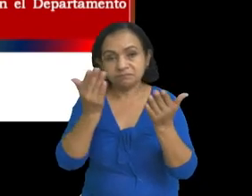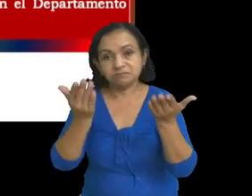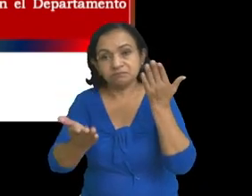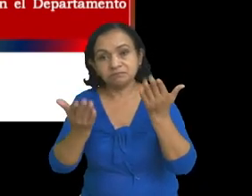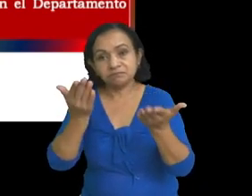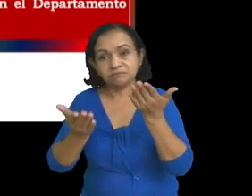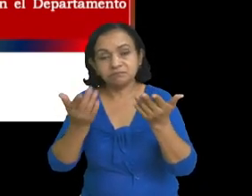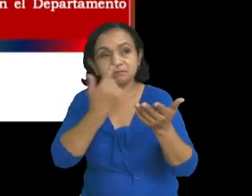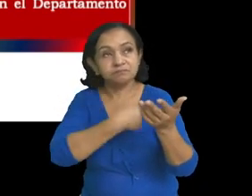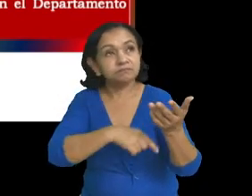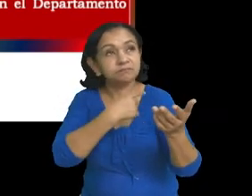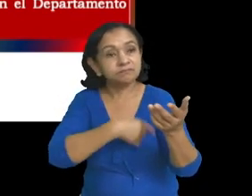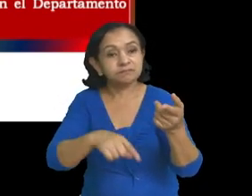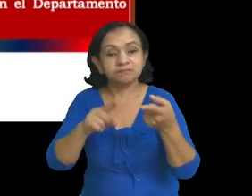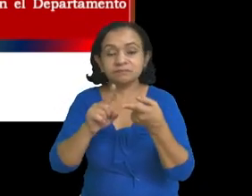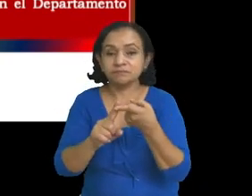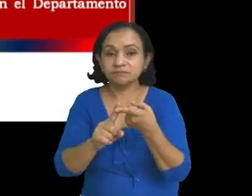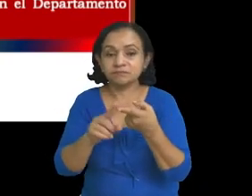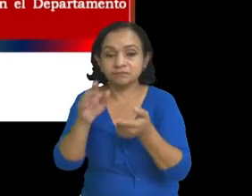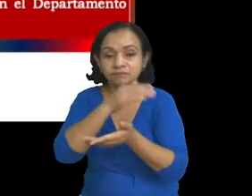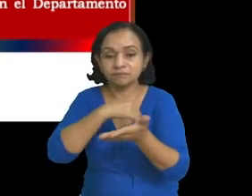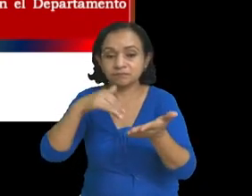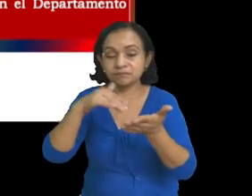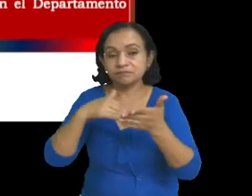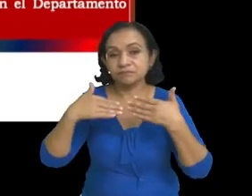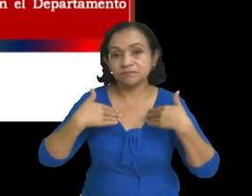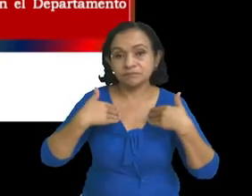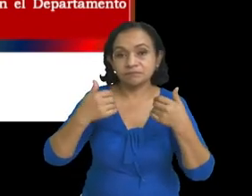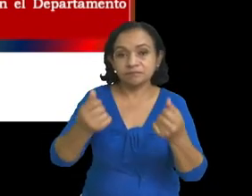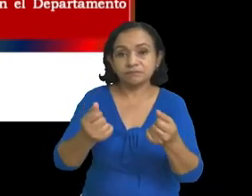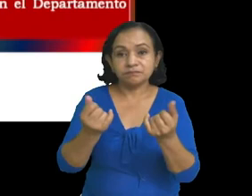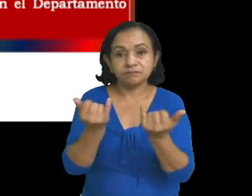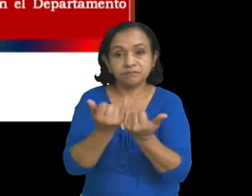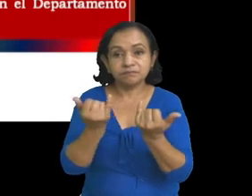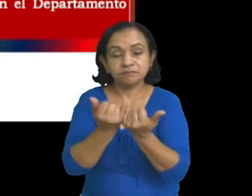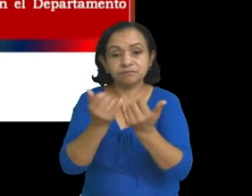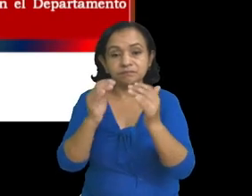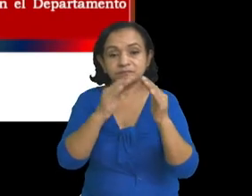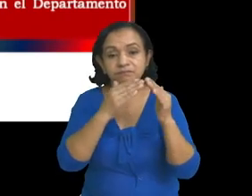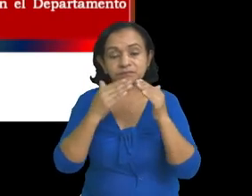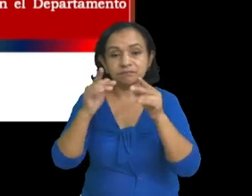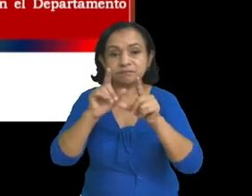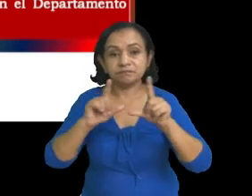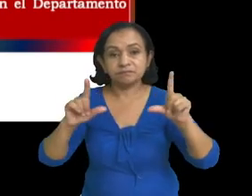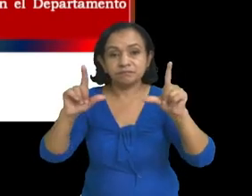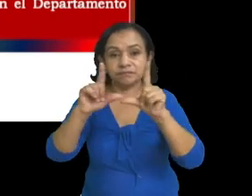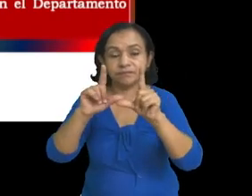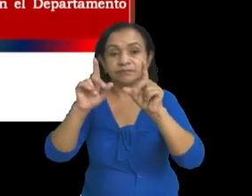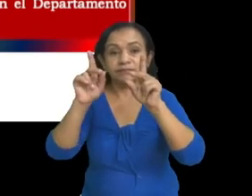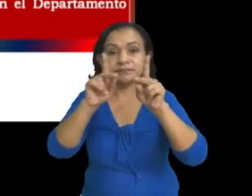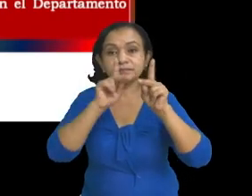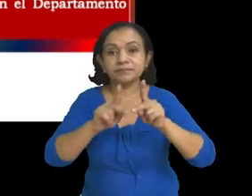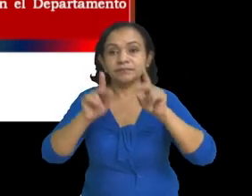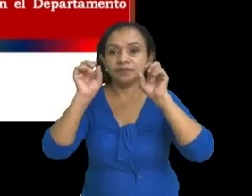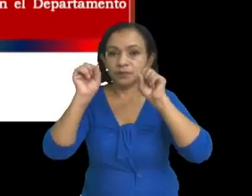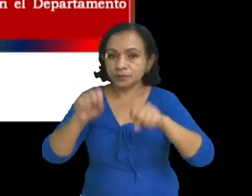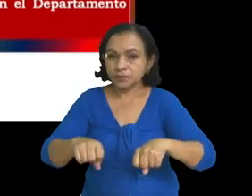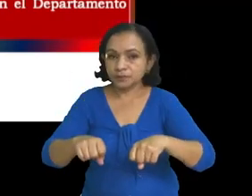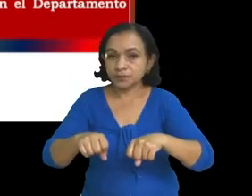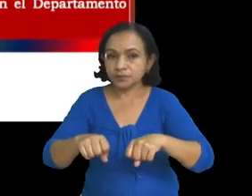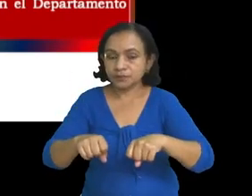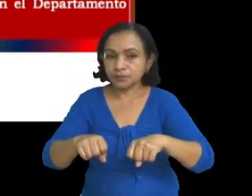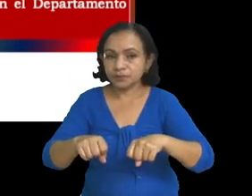te dije yo, escuelas, okay, centros de salud y lugares comunitarios, pues, para que la población pueda